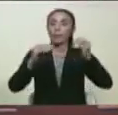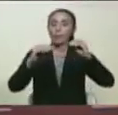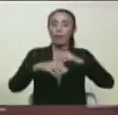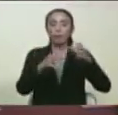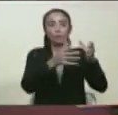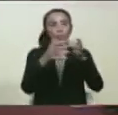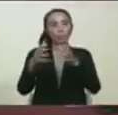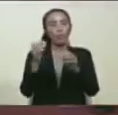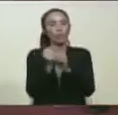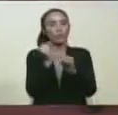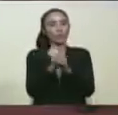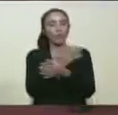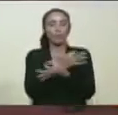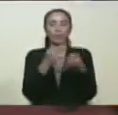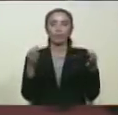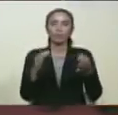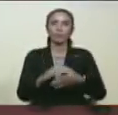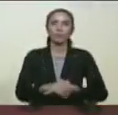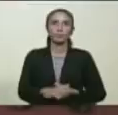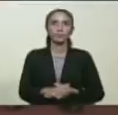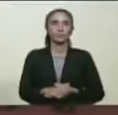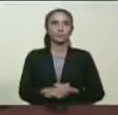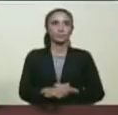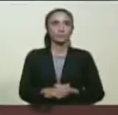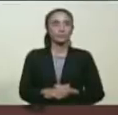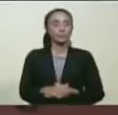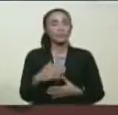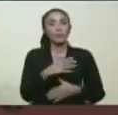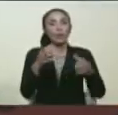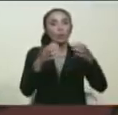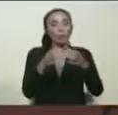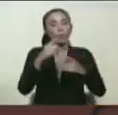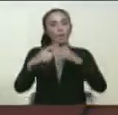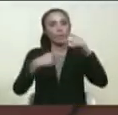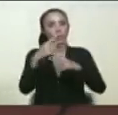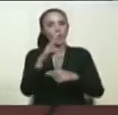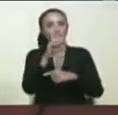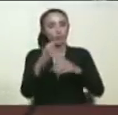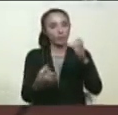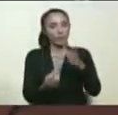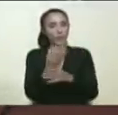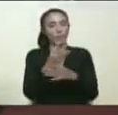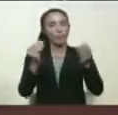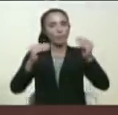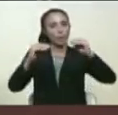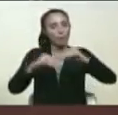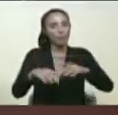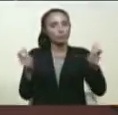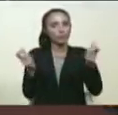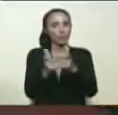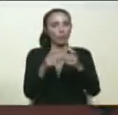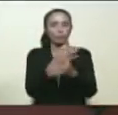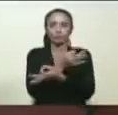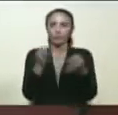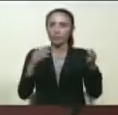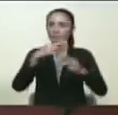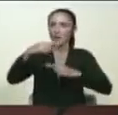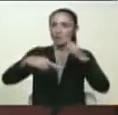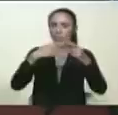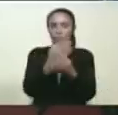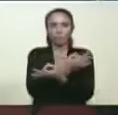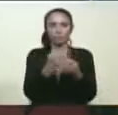conformando la fuerza para después del 20 de mayo ir a una gran revolución económica